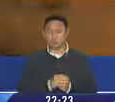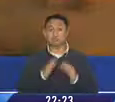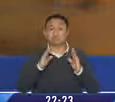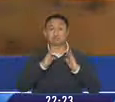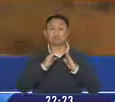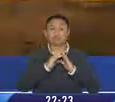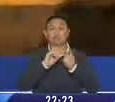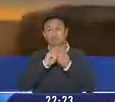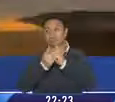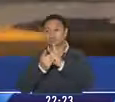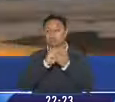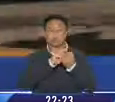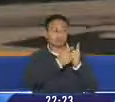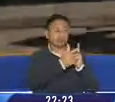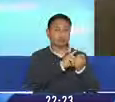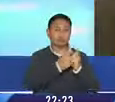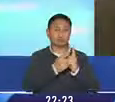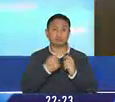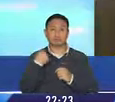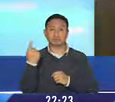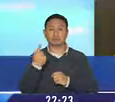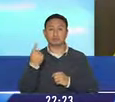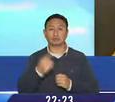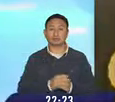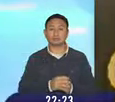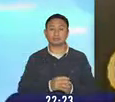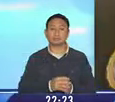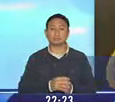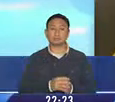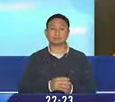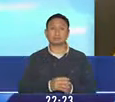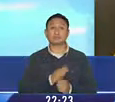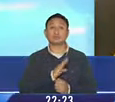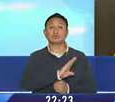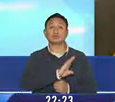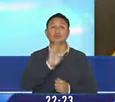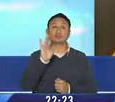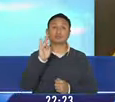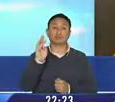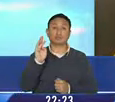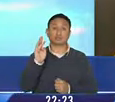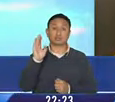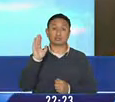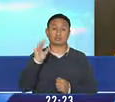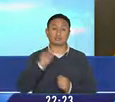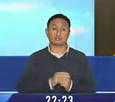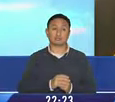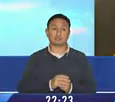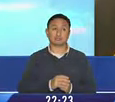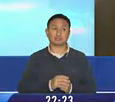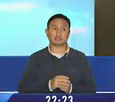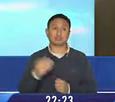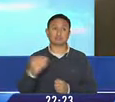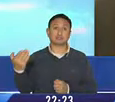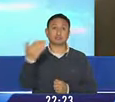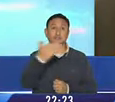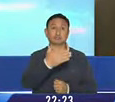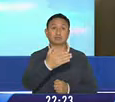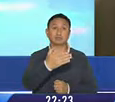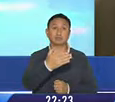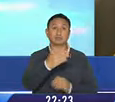de domicilios. Estaba solo. Sin embargo, la esposa acudía una o dos veces por semana